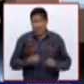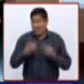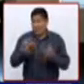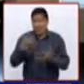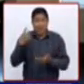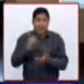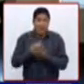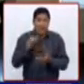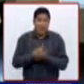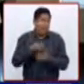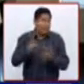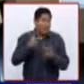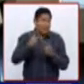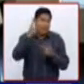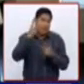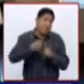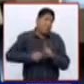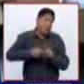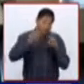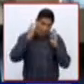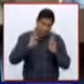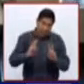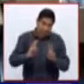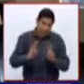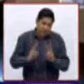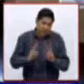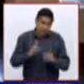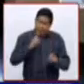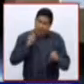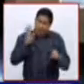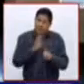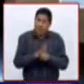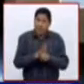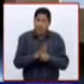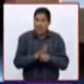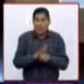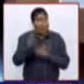el dinero. Perfecto. En un mes entonces veremos el